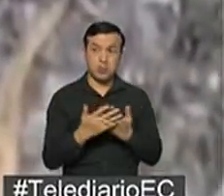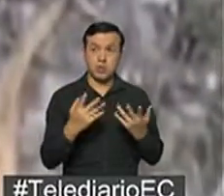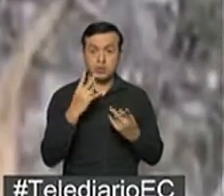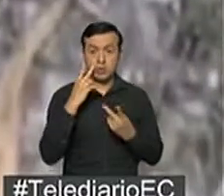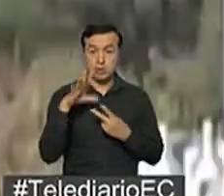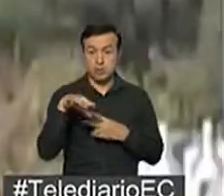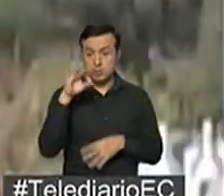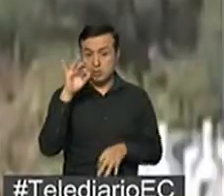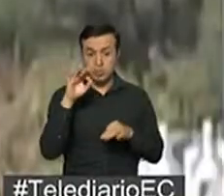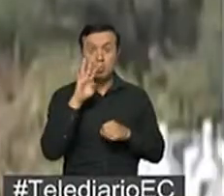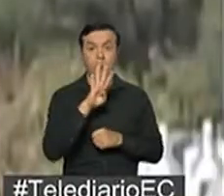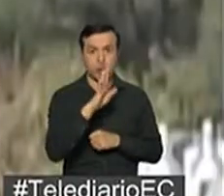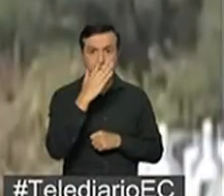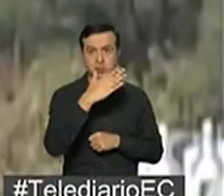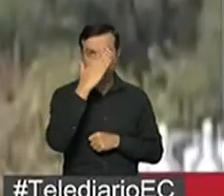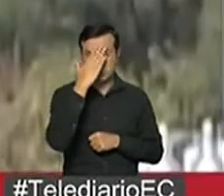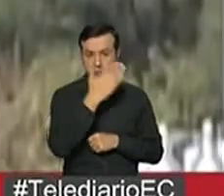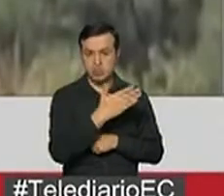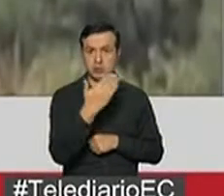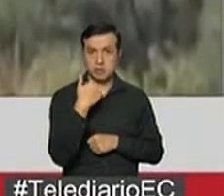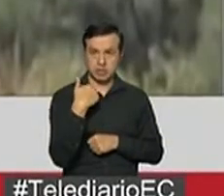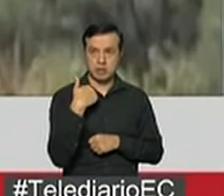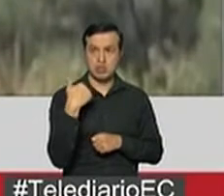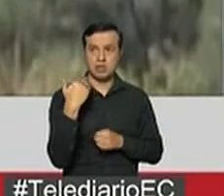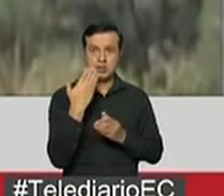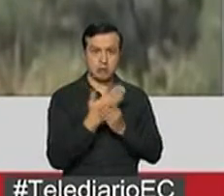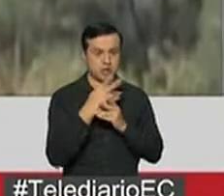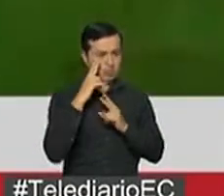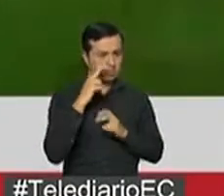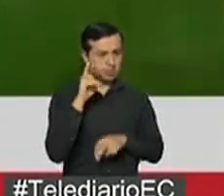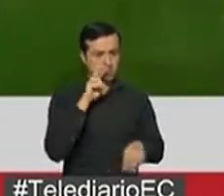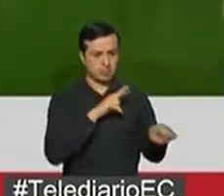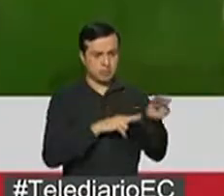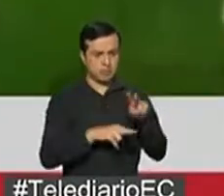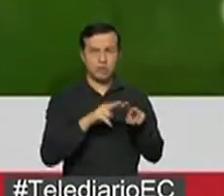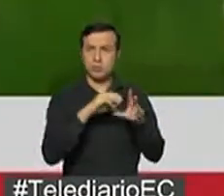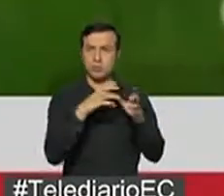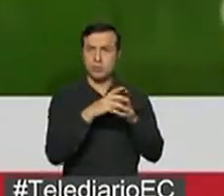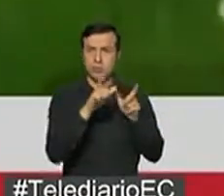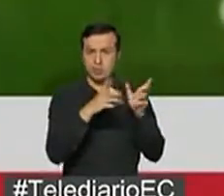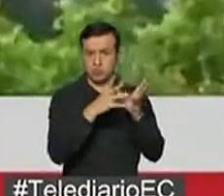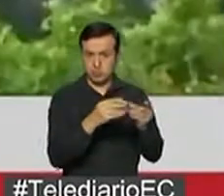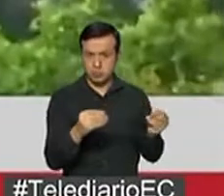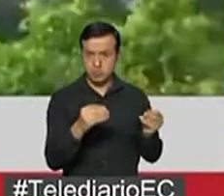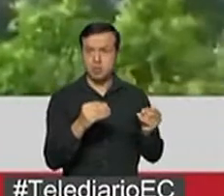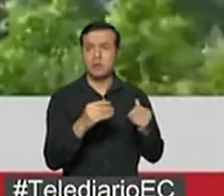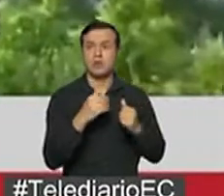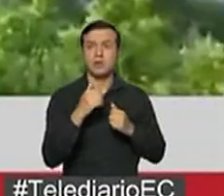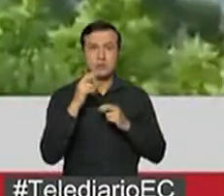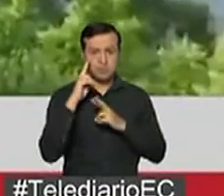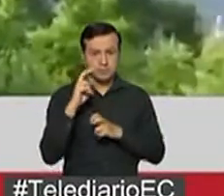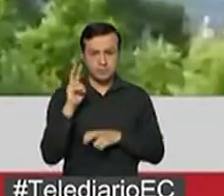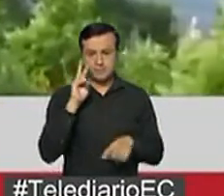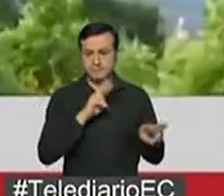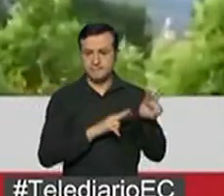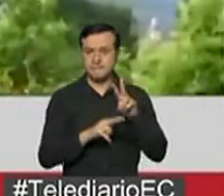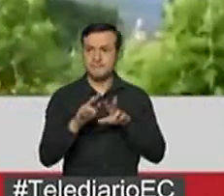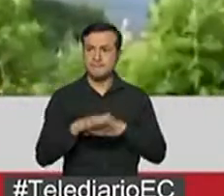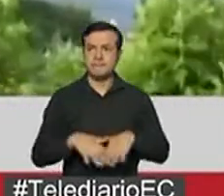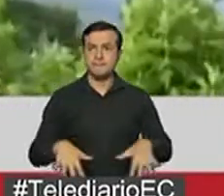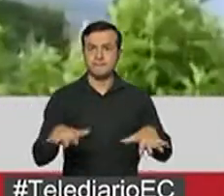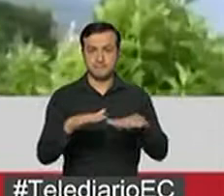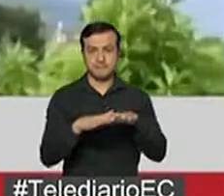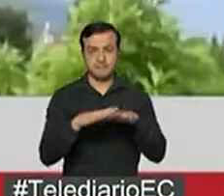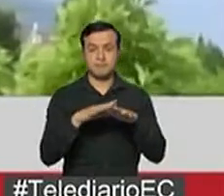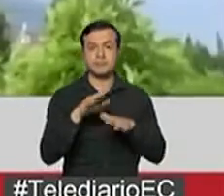identificación parcial de cuatro quienes contaban con carpeta de investigación abierta y la unidad de personas desaparecidas el hallazgo se registró en una finca del barrio